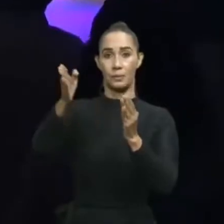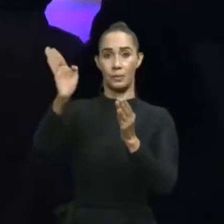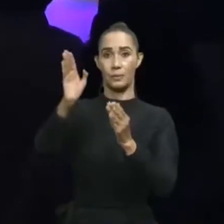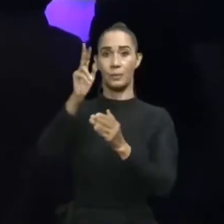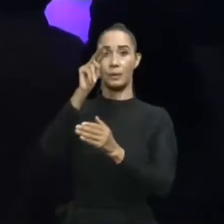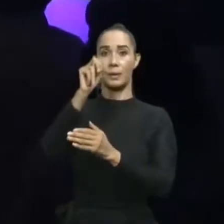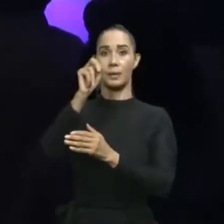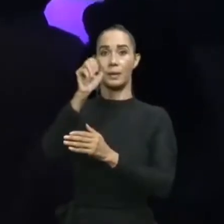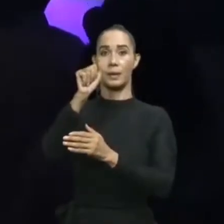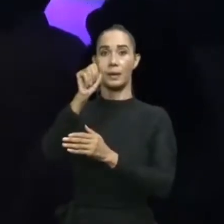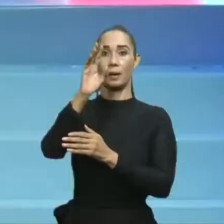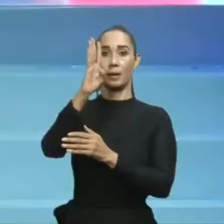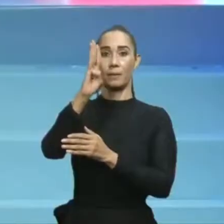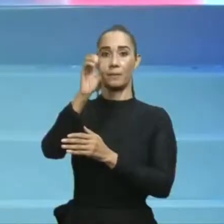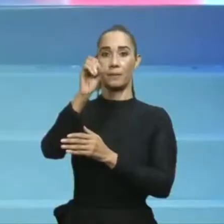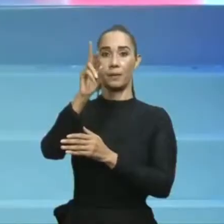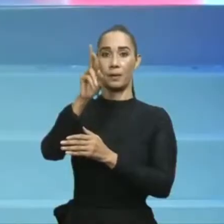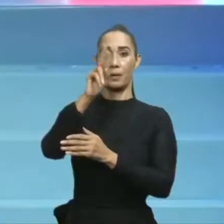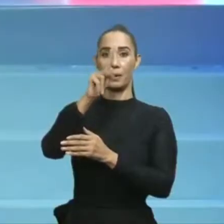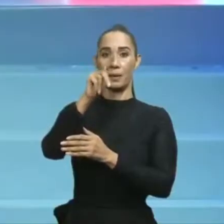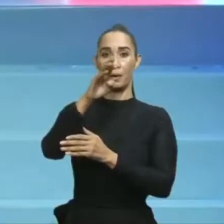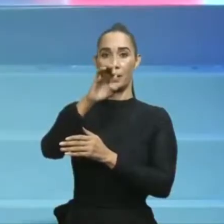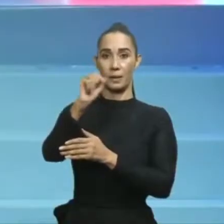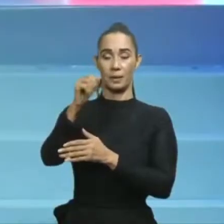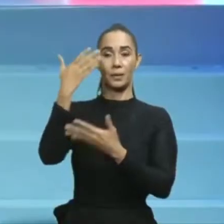que ya está presupuestada